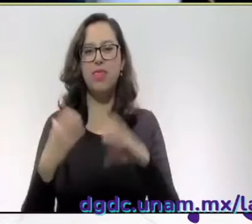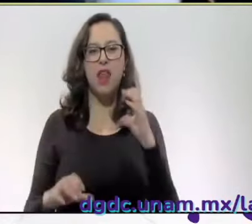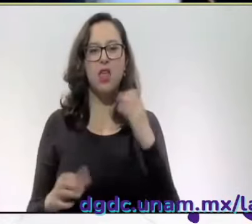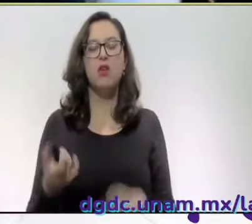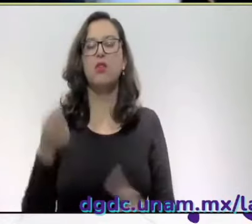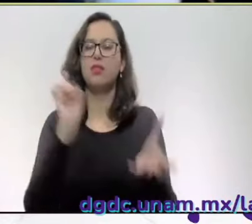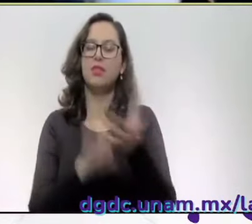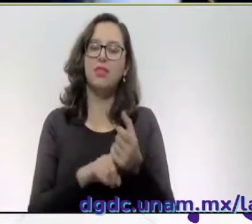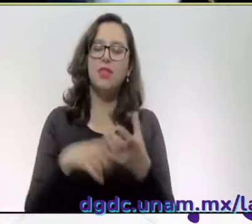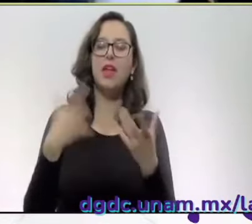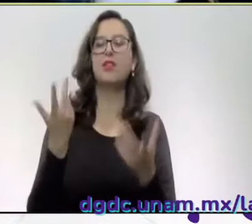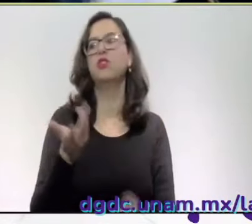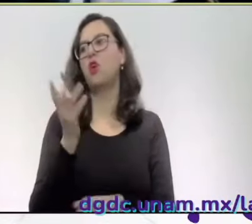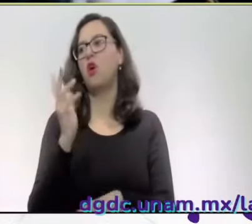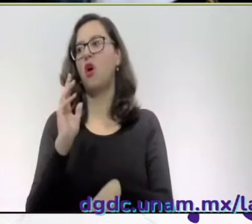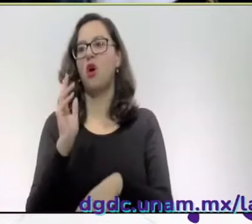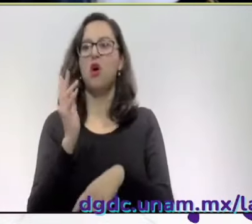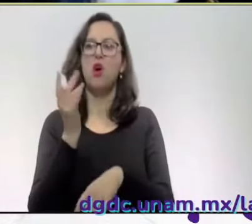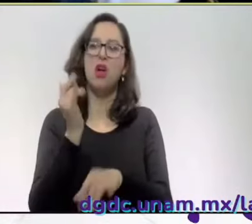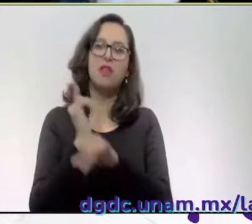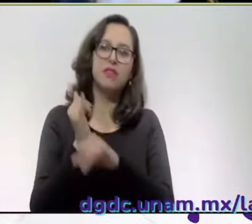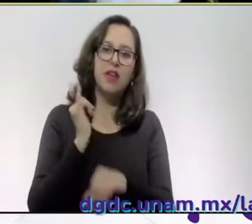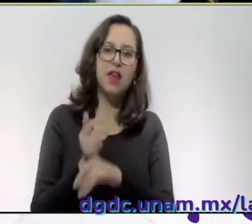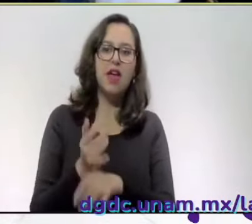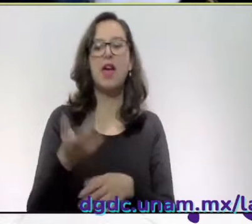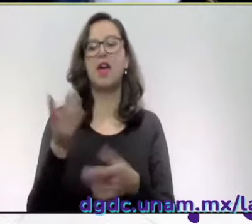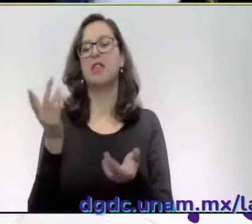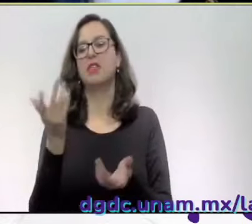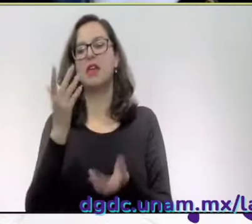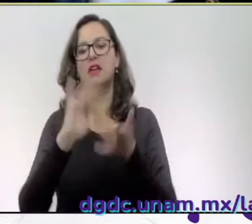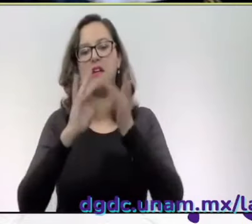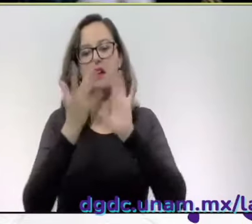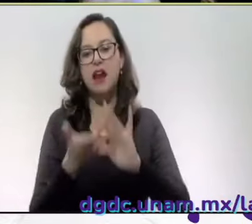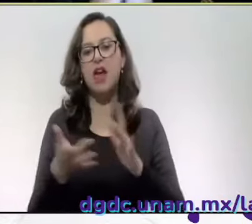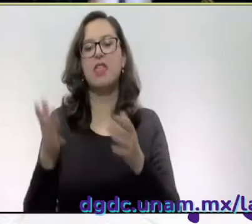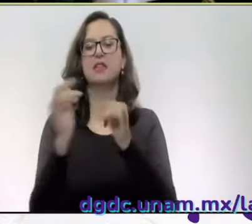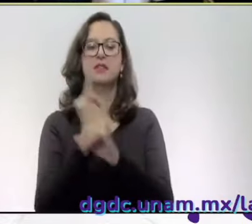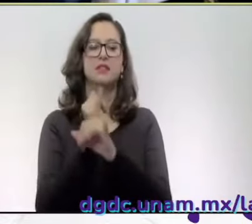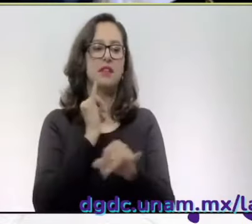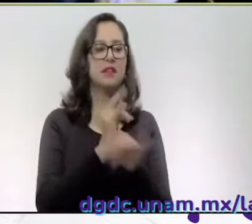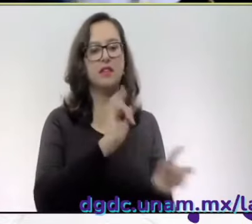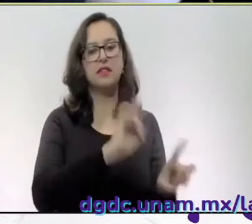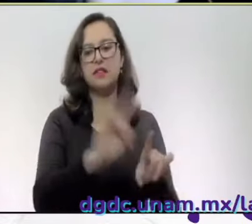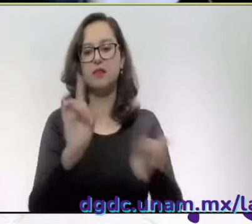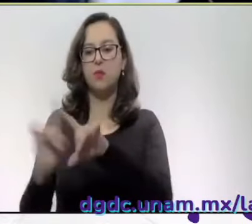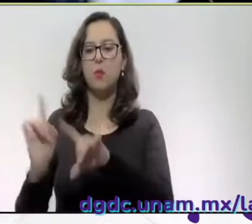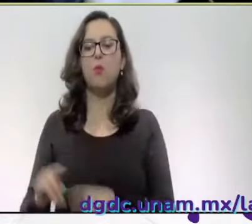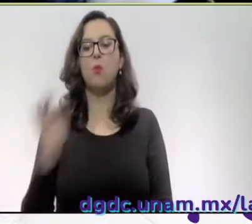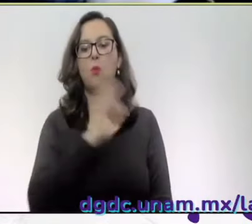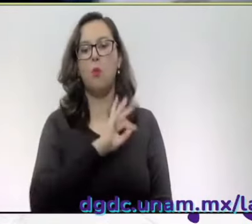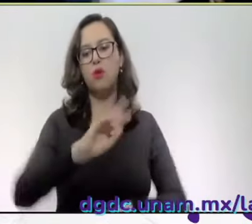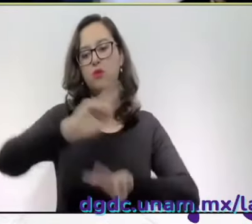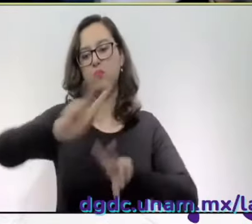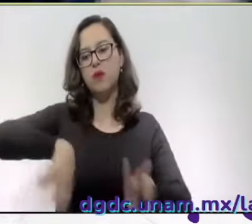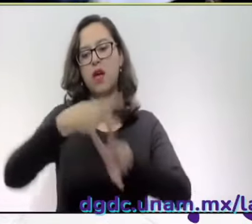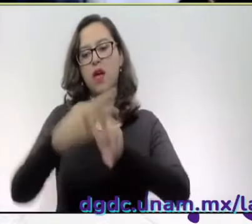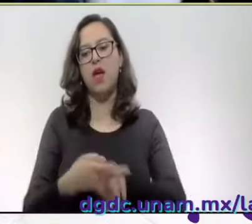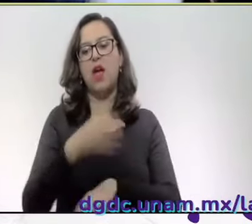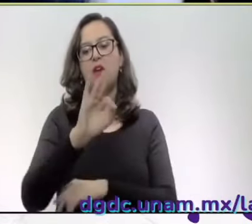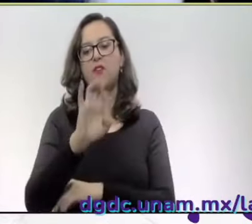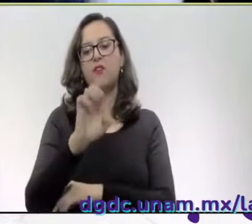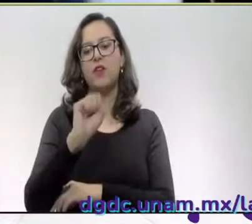redes sociales usando el hashtag FiestaCIH. Bien, seguramente ustedes, todos los que nos